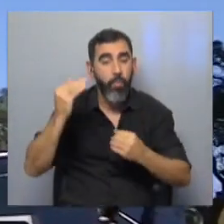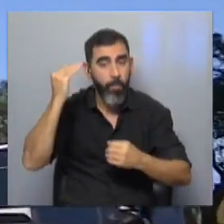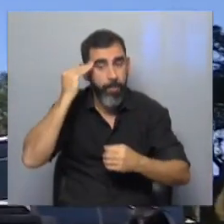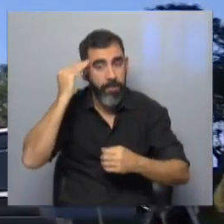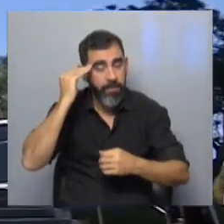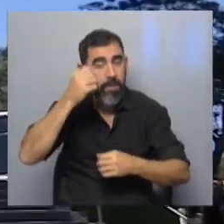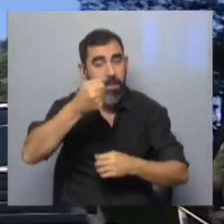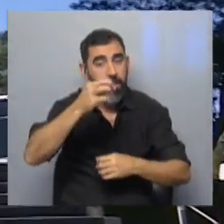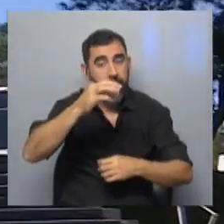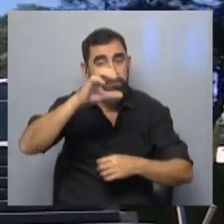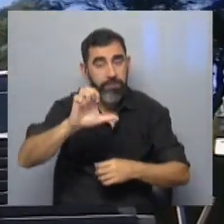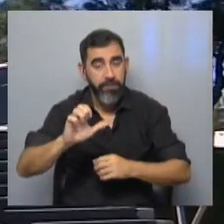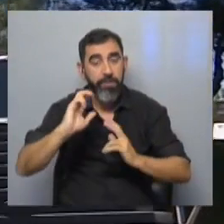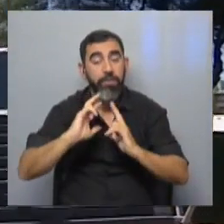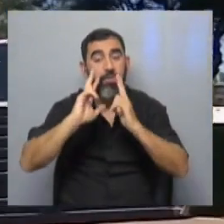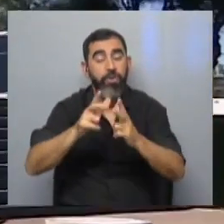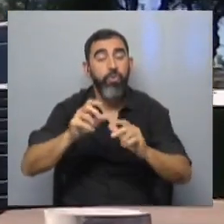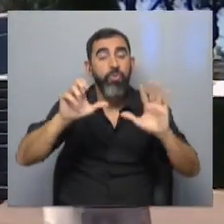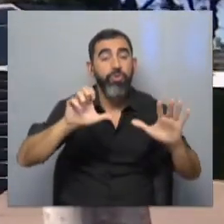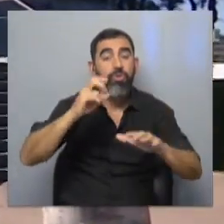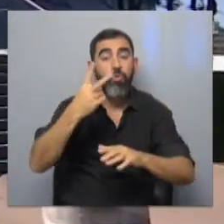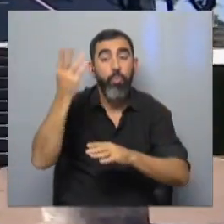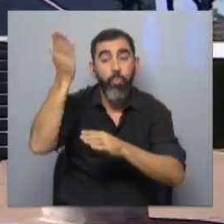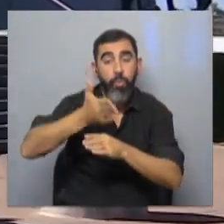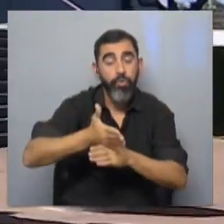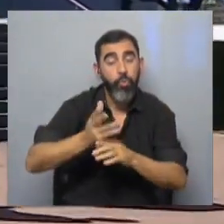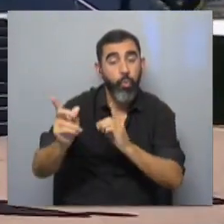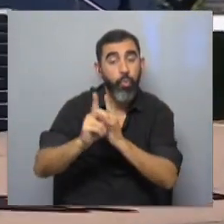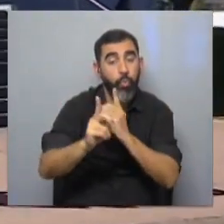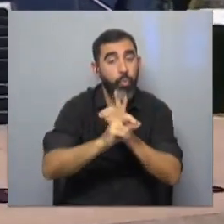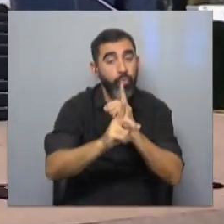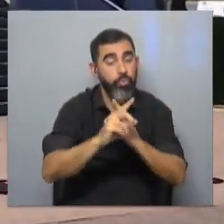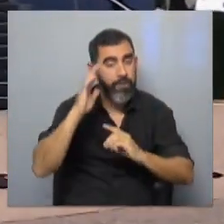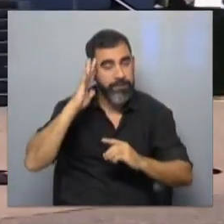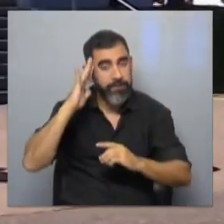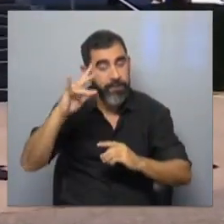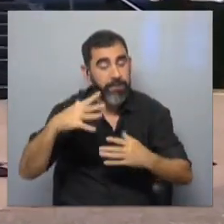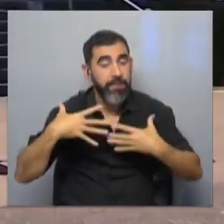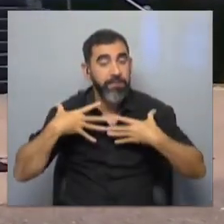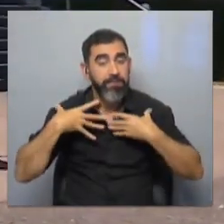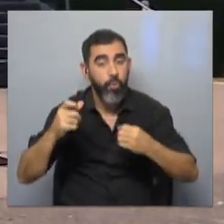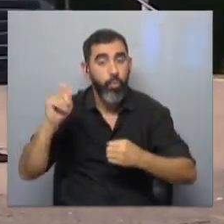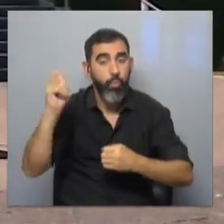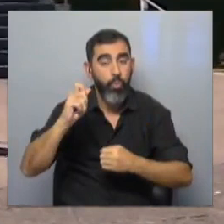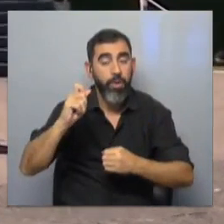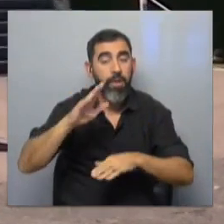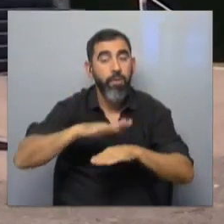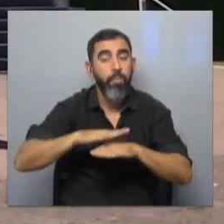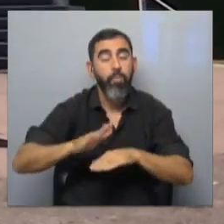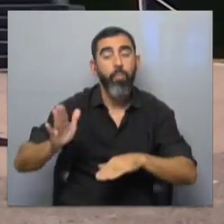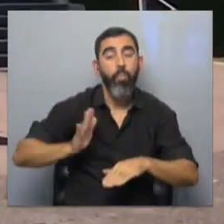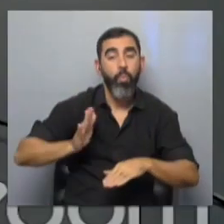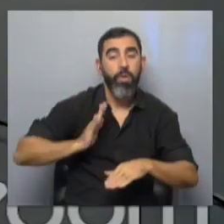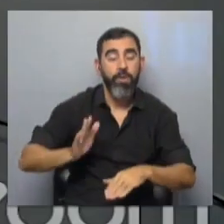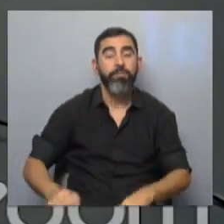ACE, Pablo Fielitz, dijo que el 62% de las consultas en psiquiatría en salud pública corresponden a